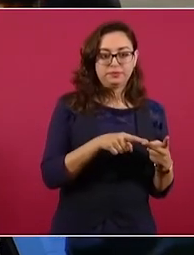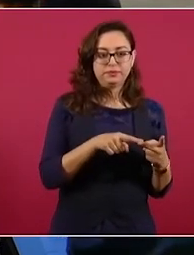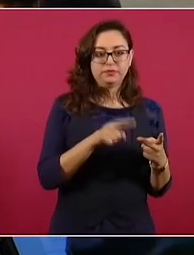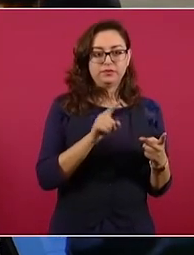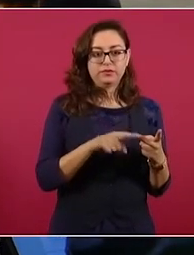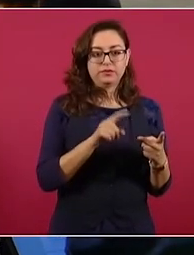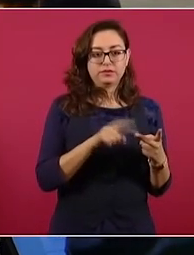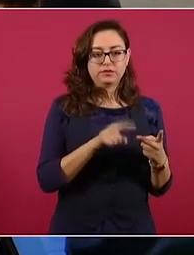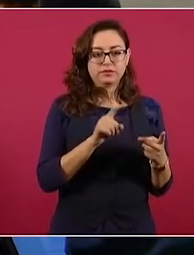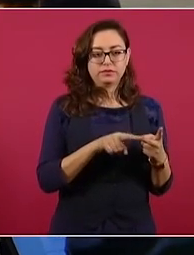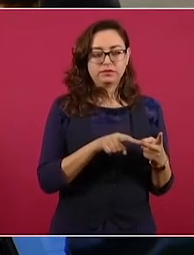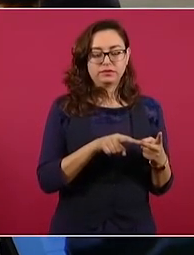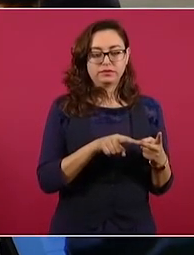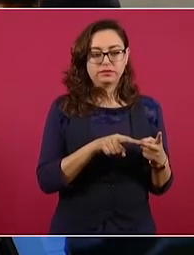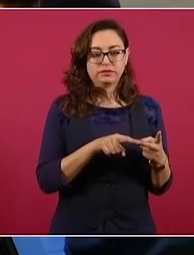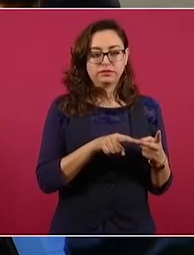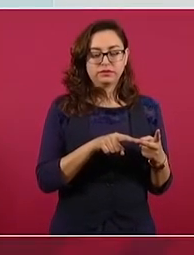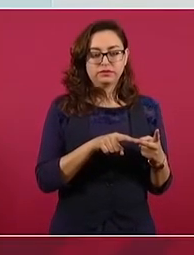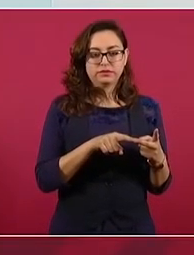esto debe estar,